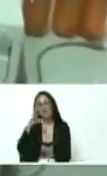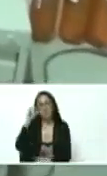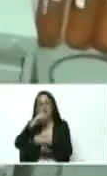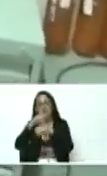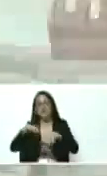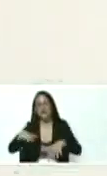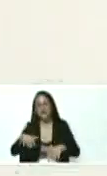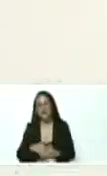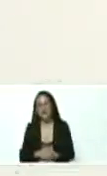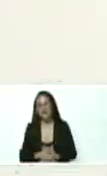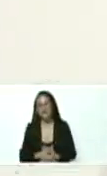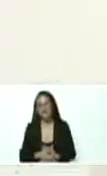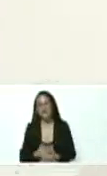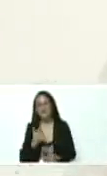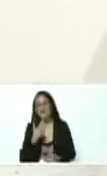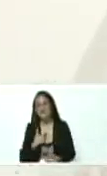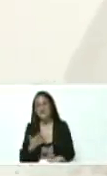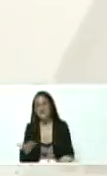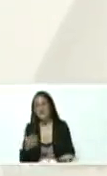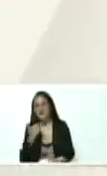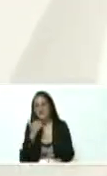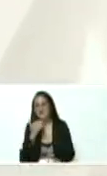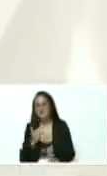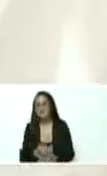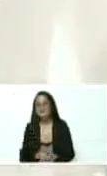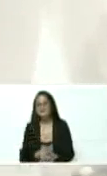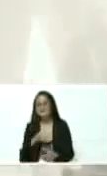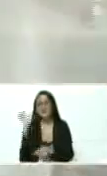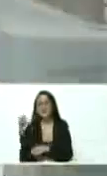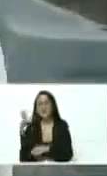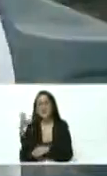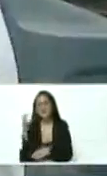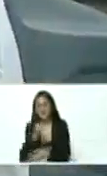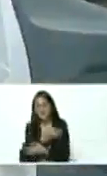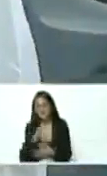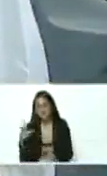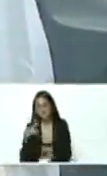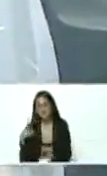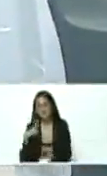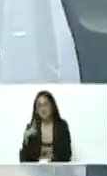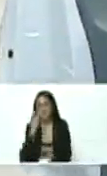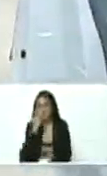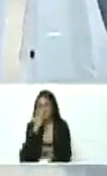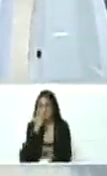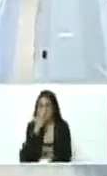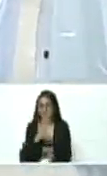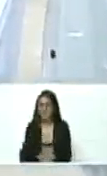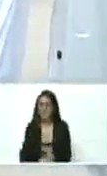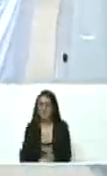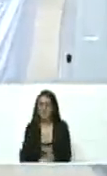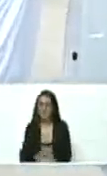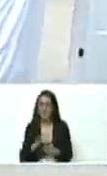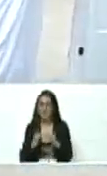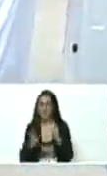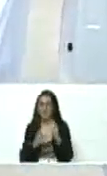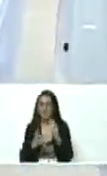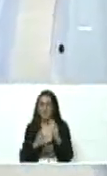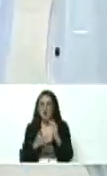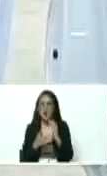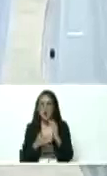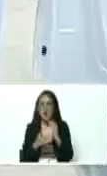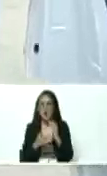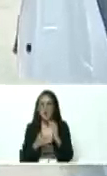pues. ¿Qué me dice, Terán? Bueno, una ambulancia de primer nivel, presidente. ¿Ah? Incluso toda la tecnología para